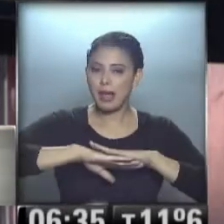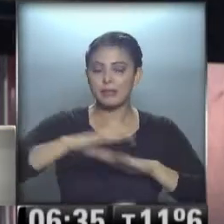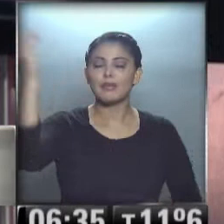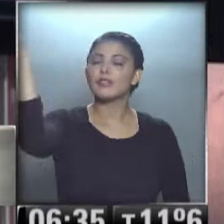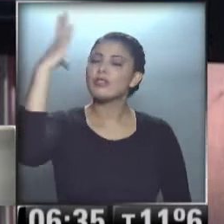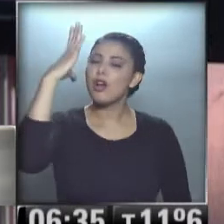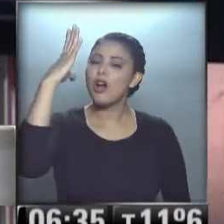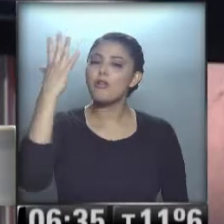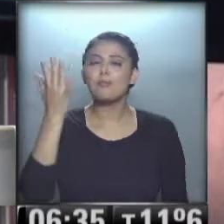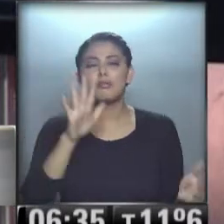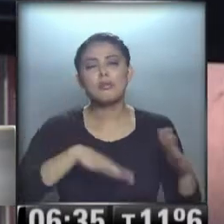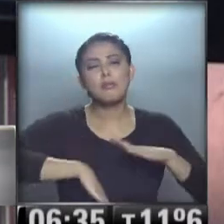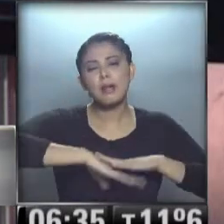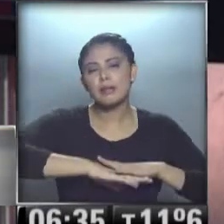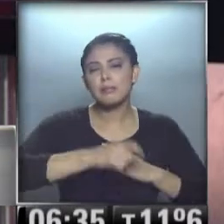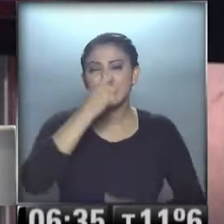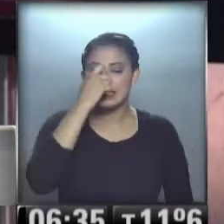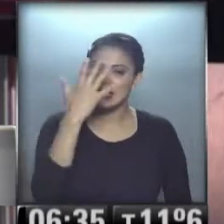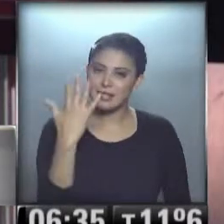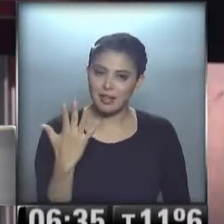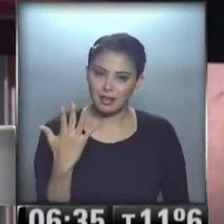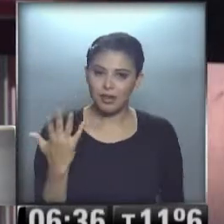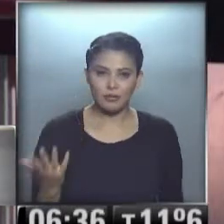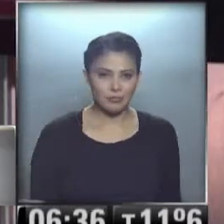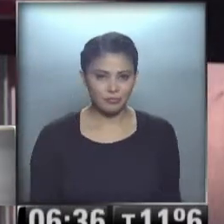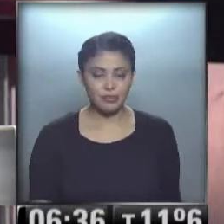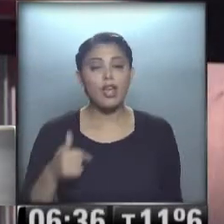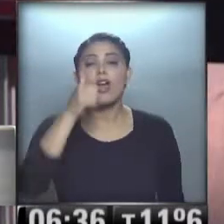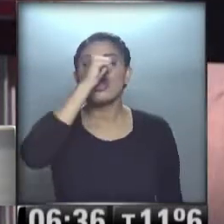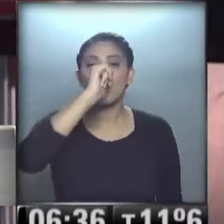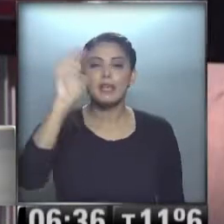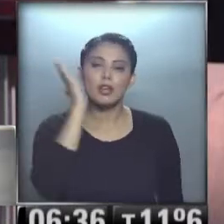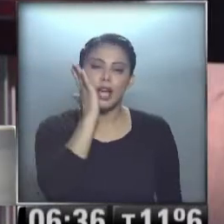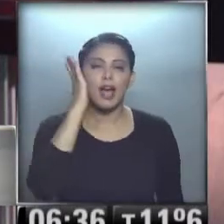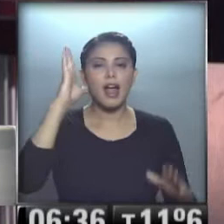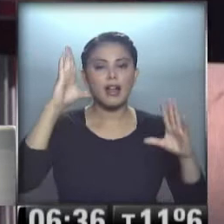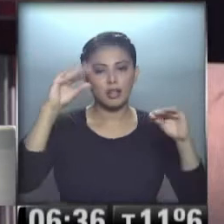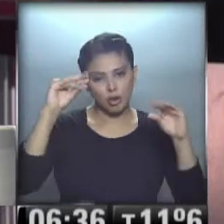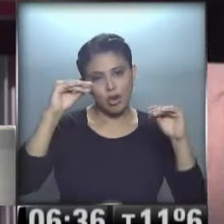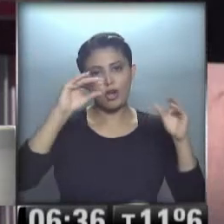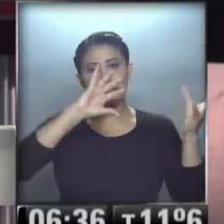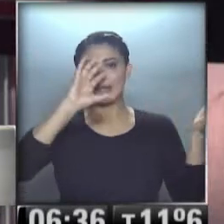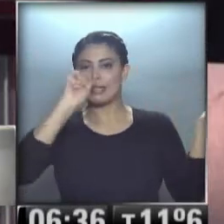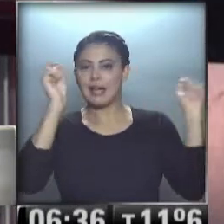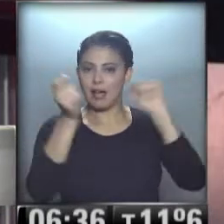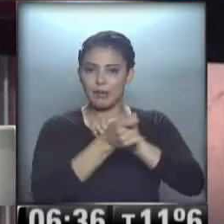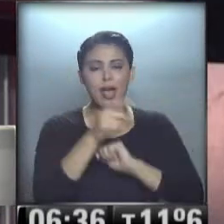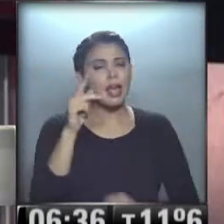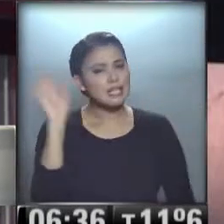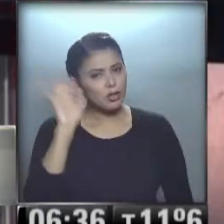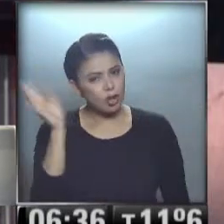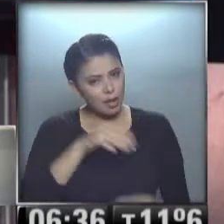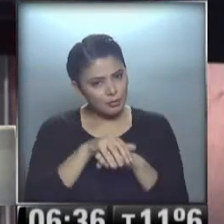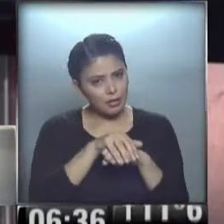solazo, para aproximadamente allí 25 grados. El domingo, a la tarde, a la noche, desmejora. Cari, ¿saludamos a